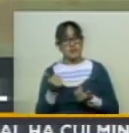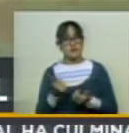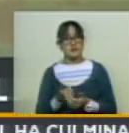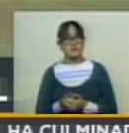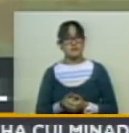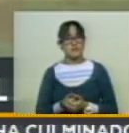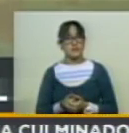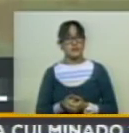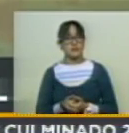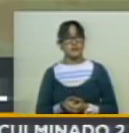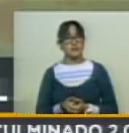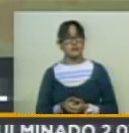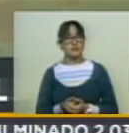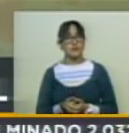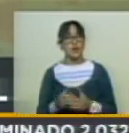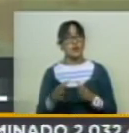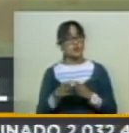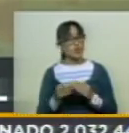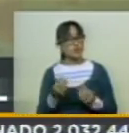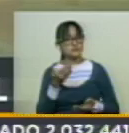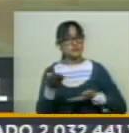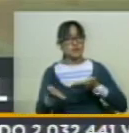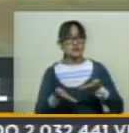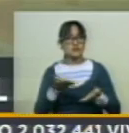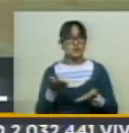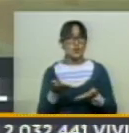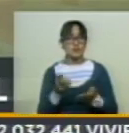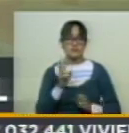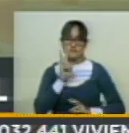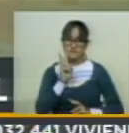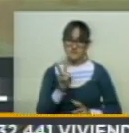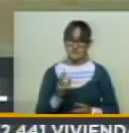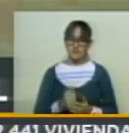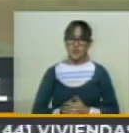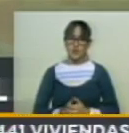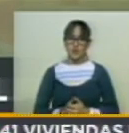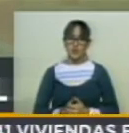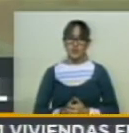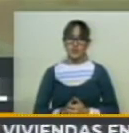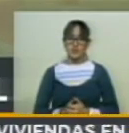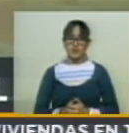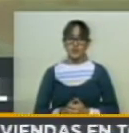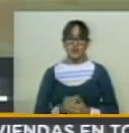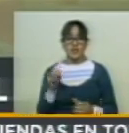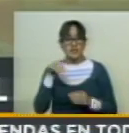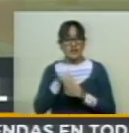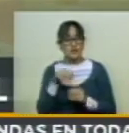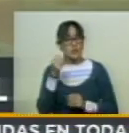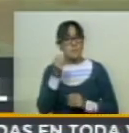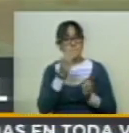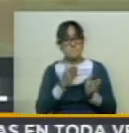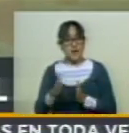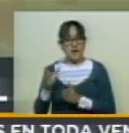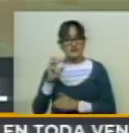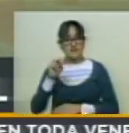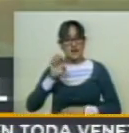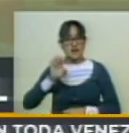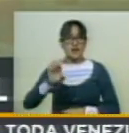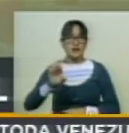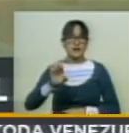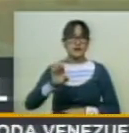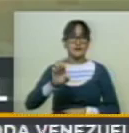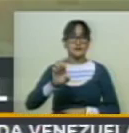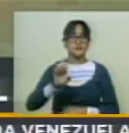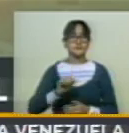hemos considerado todas las solicitudes, las vimos. Ahora, no está dentro de los planes del Consejo Nacional